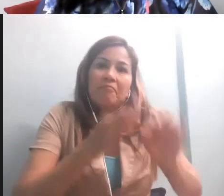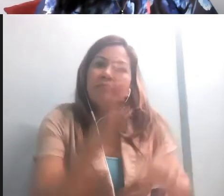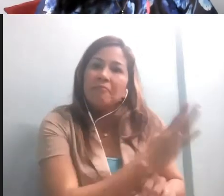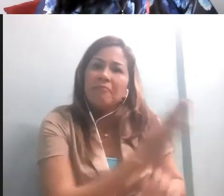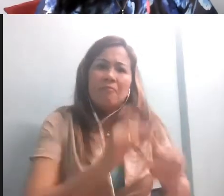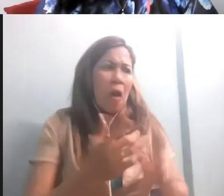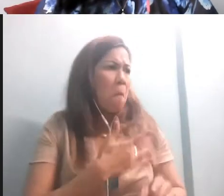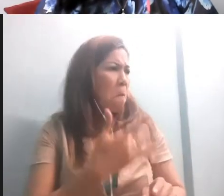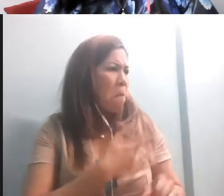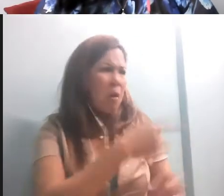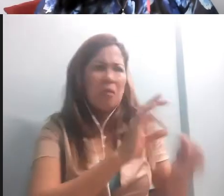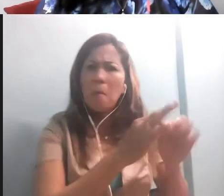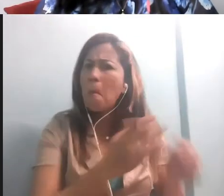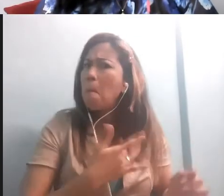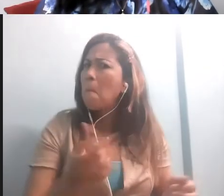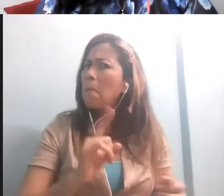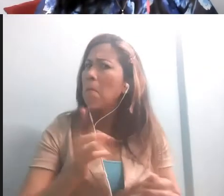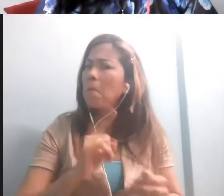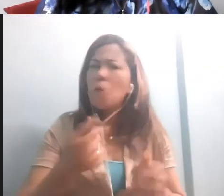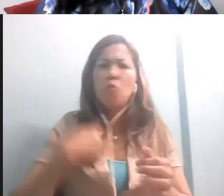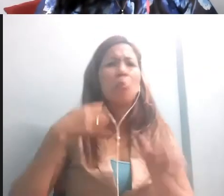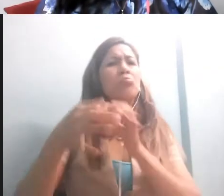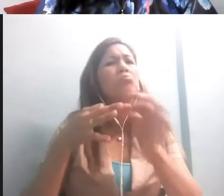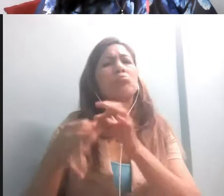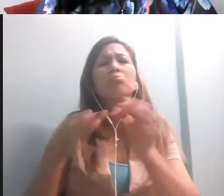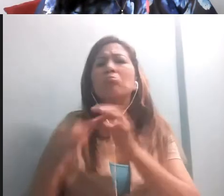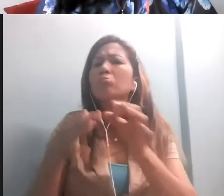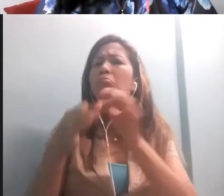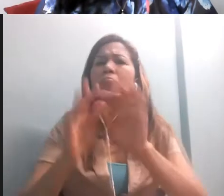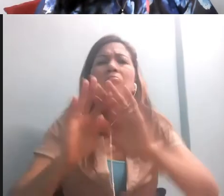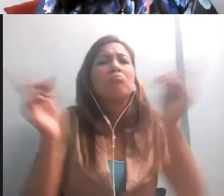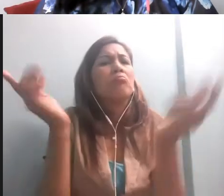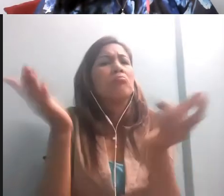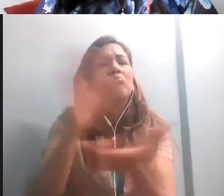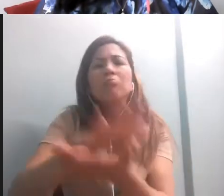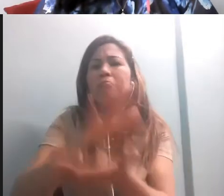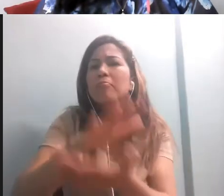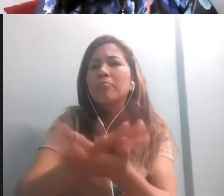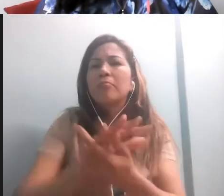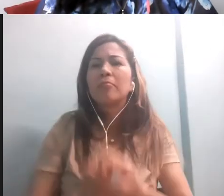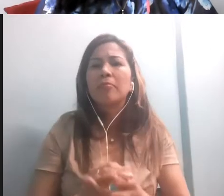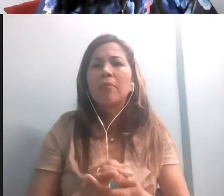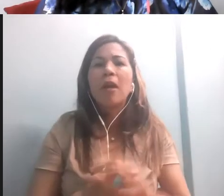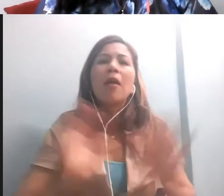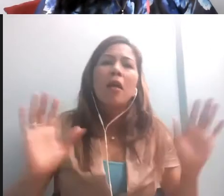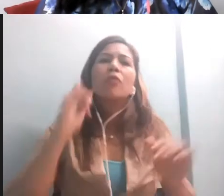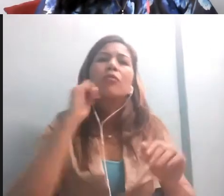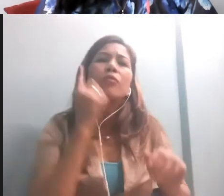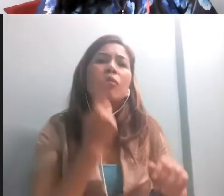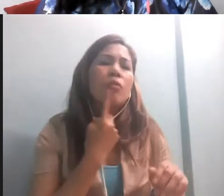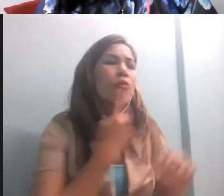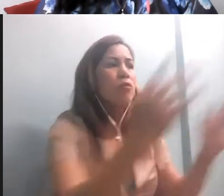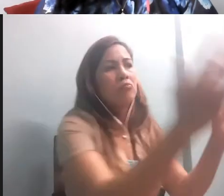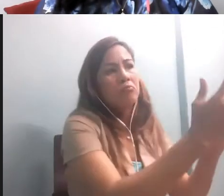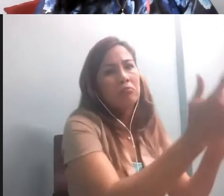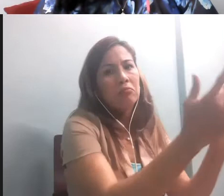vez están, ¿no? Porque lo único que a mí me hacía segura de que estaban era porque el estudiante, pues estaba conectando con el estudiante de cierta